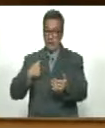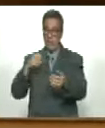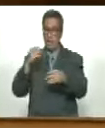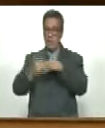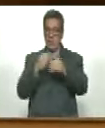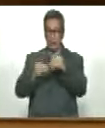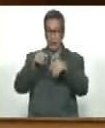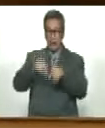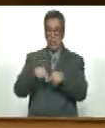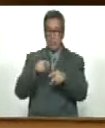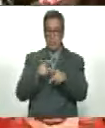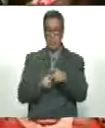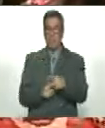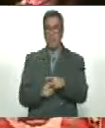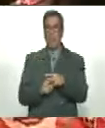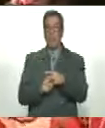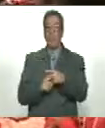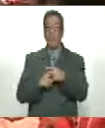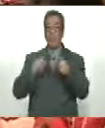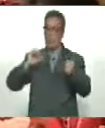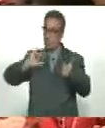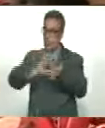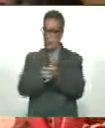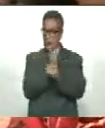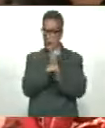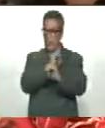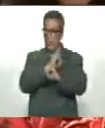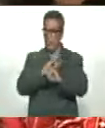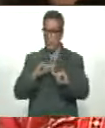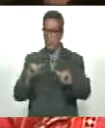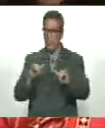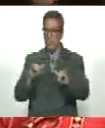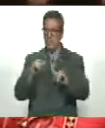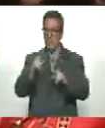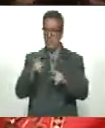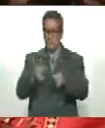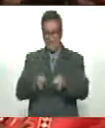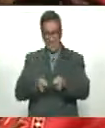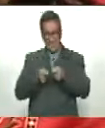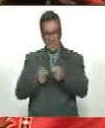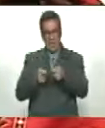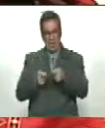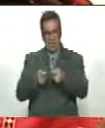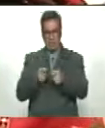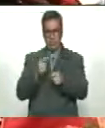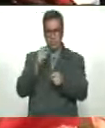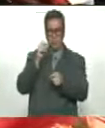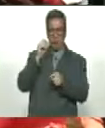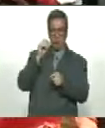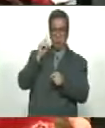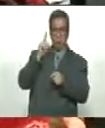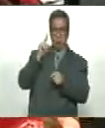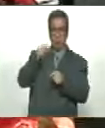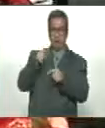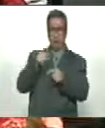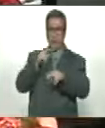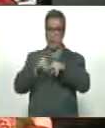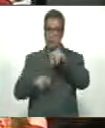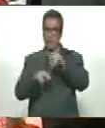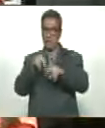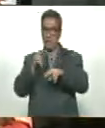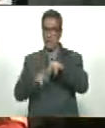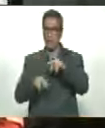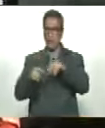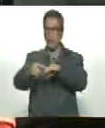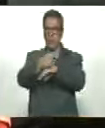sembrar. Que acabamos con el intento absurdo de crear